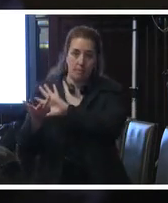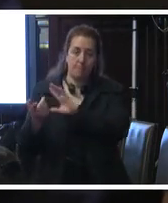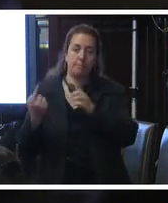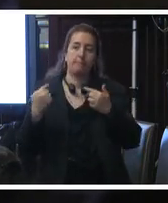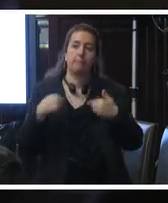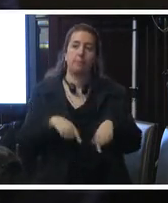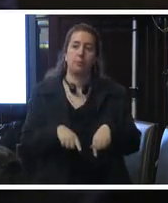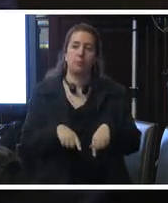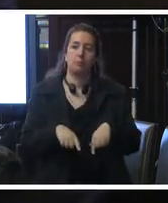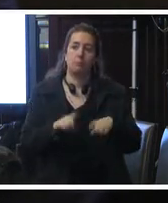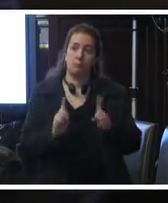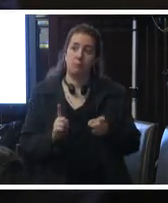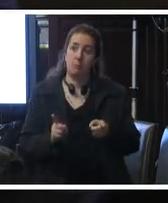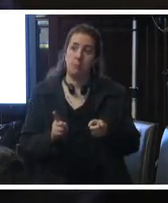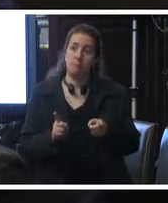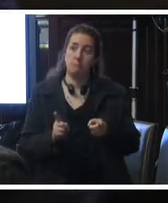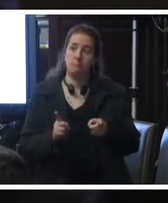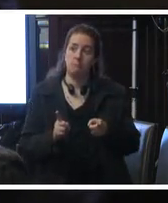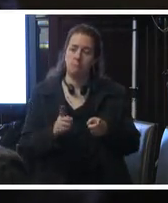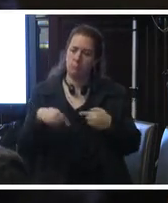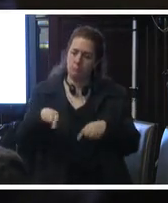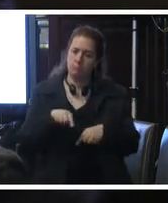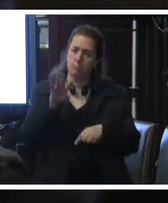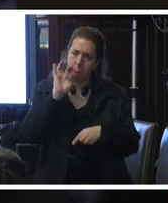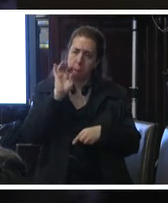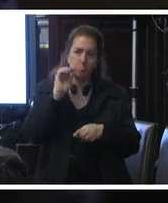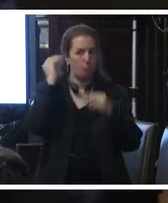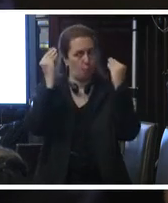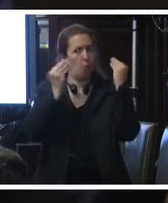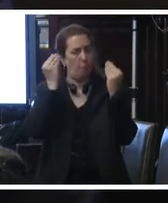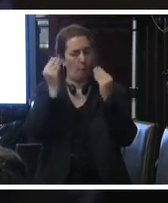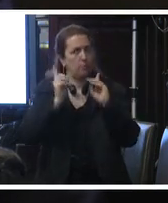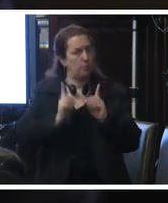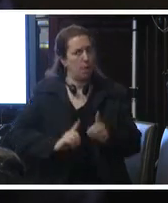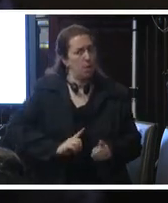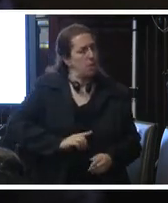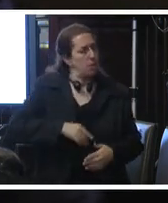esto recibimos también con, no solo con preocupación, sino con indignación,